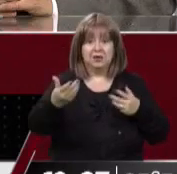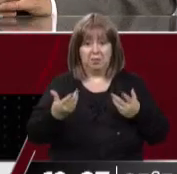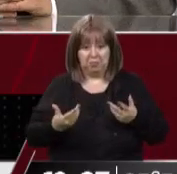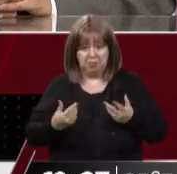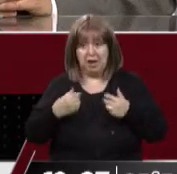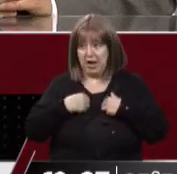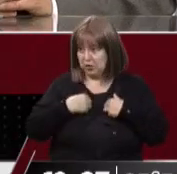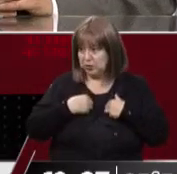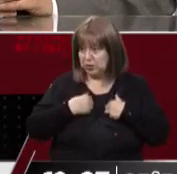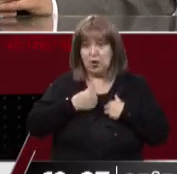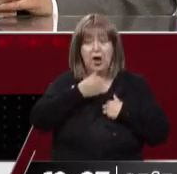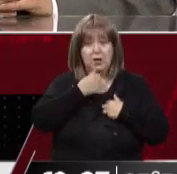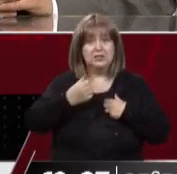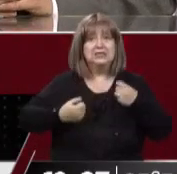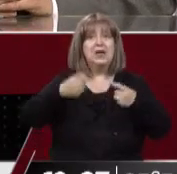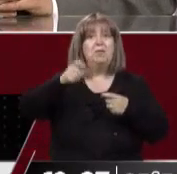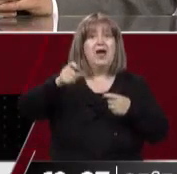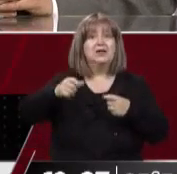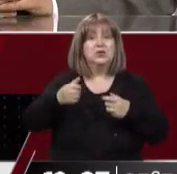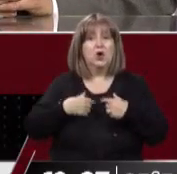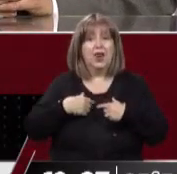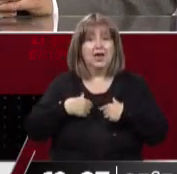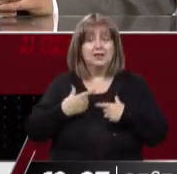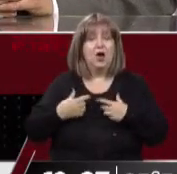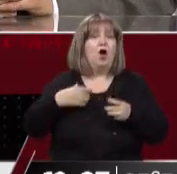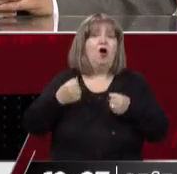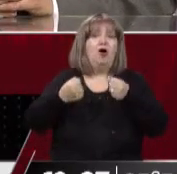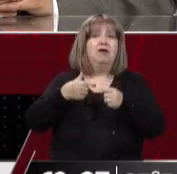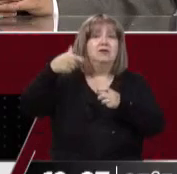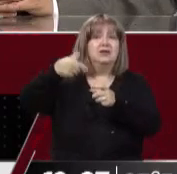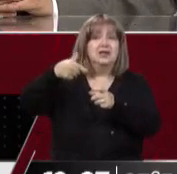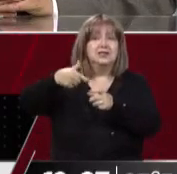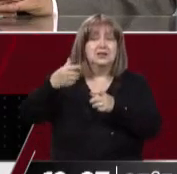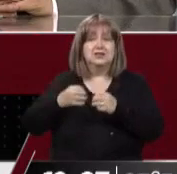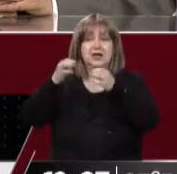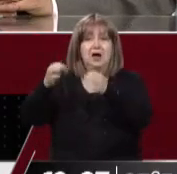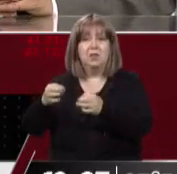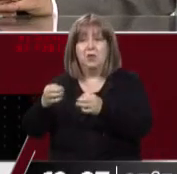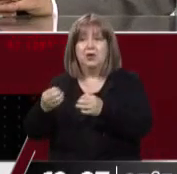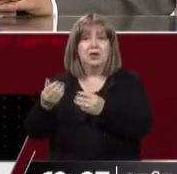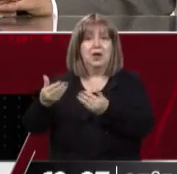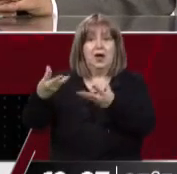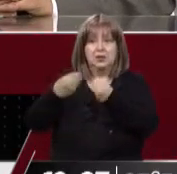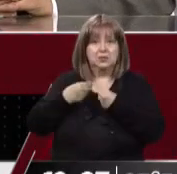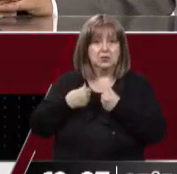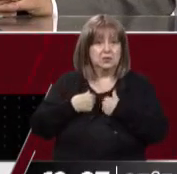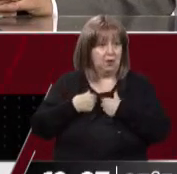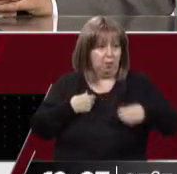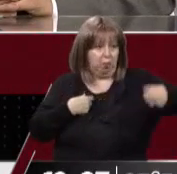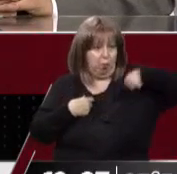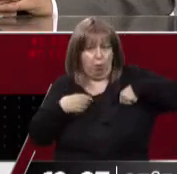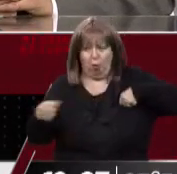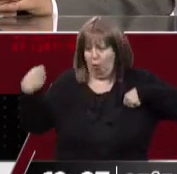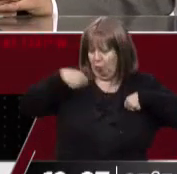de servicio, a ver qué necesitan, en qué te puedo ayudar. ¿Quieren comer algo? Listo, le compraba. Salíamos, claro, con bolsas